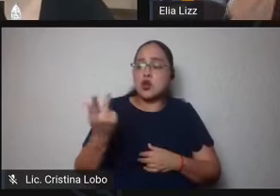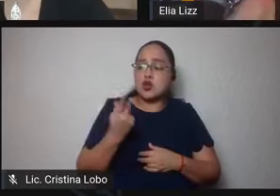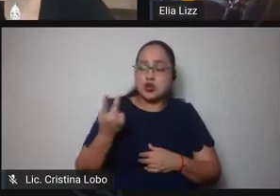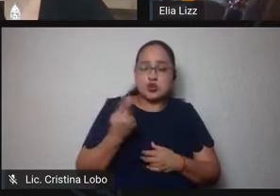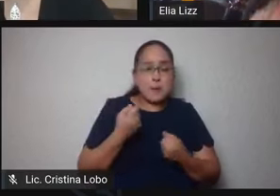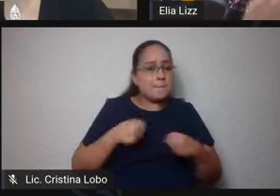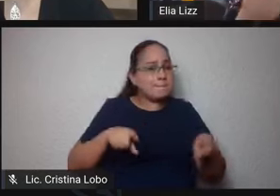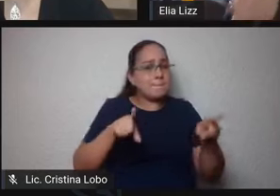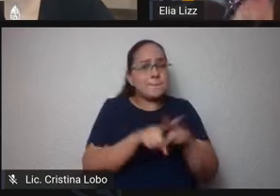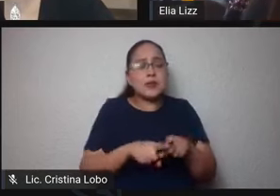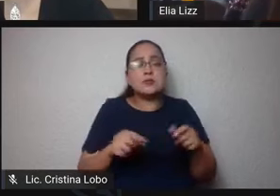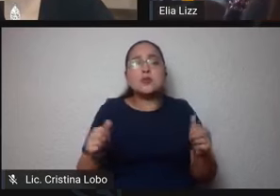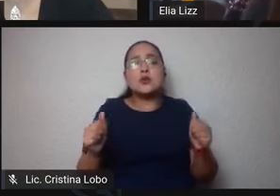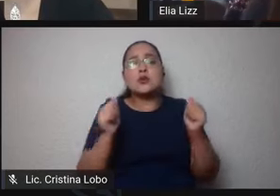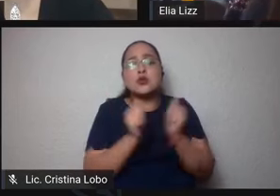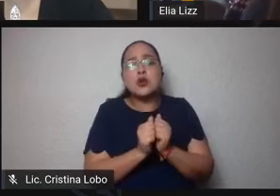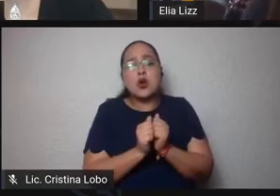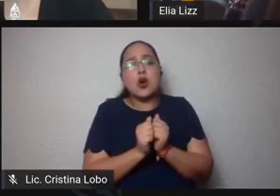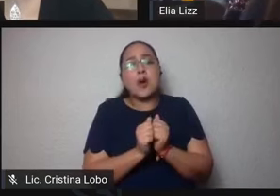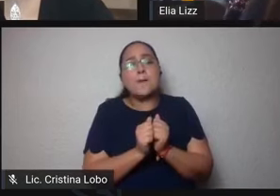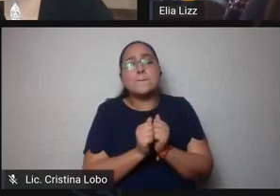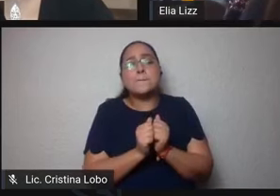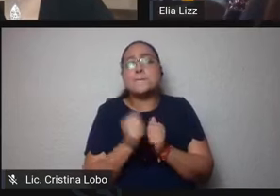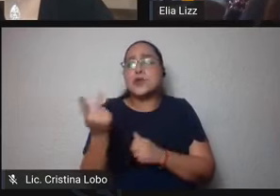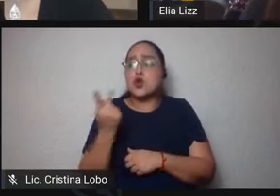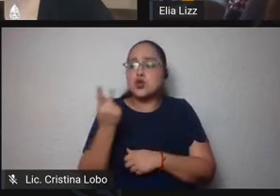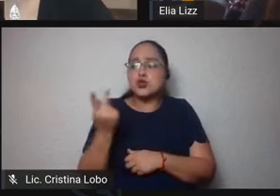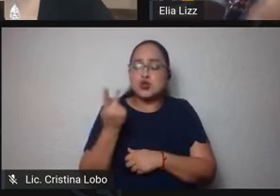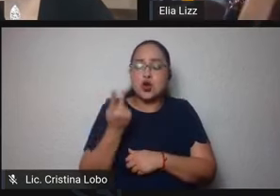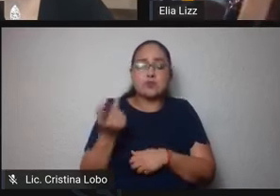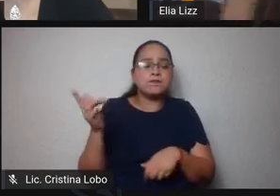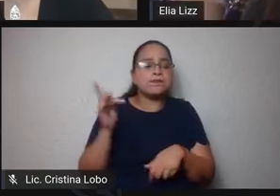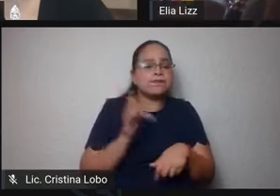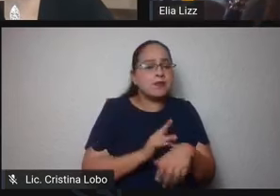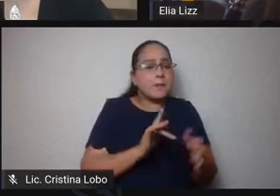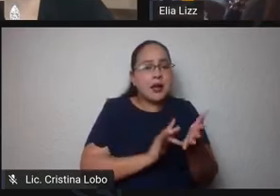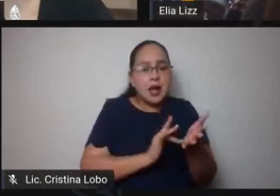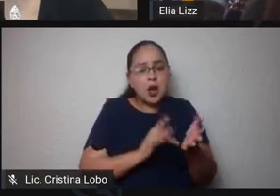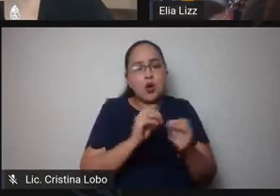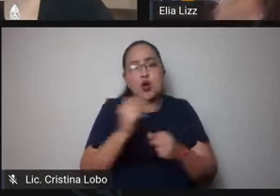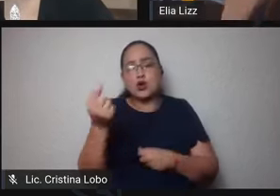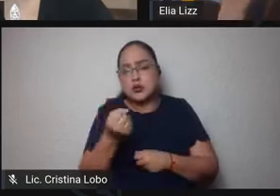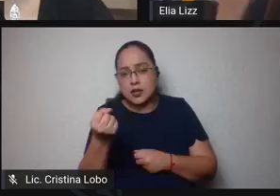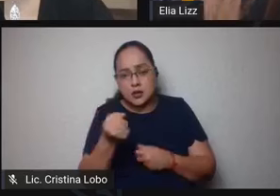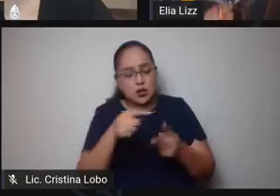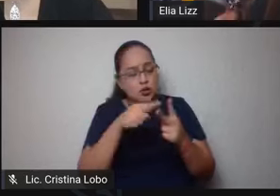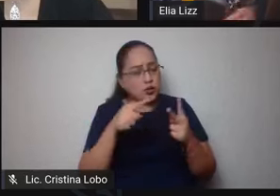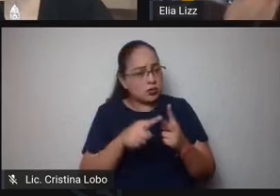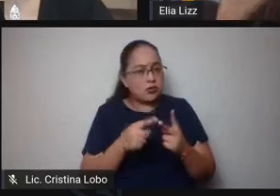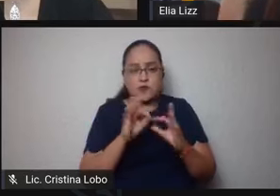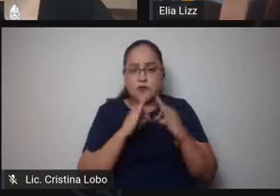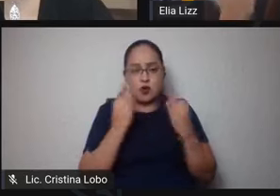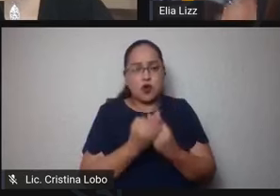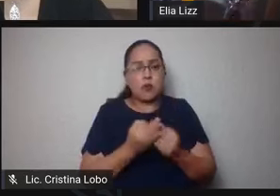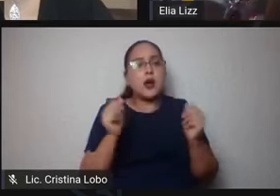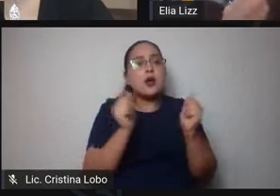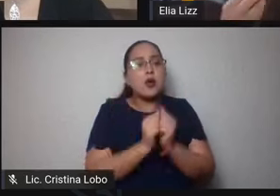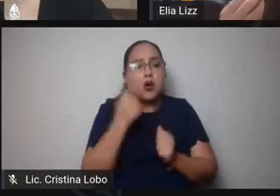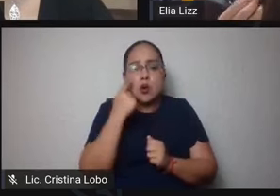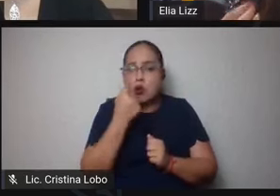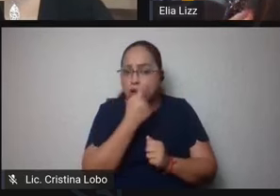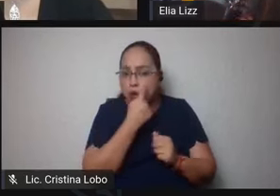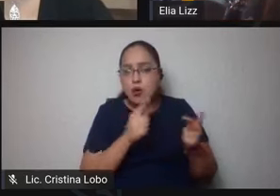a través de la masturbación mutua, a través de los otros sentidos que tenemos, que son la vista, el